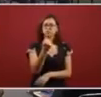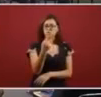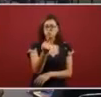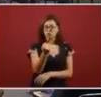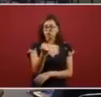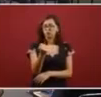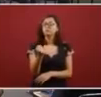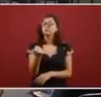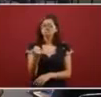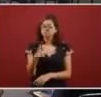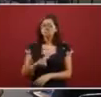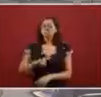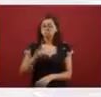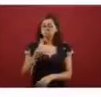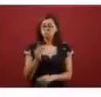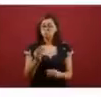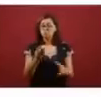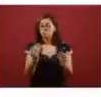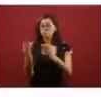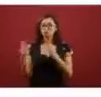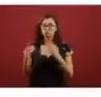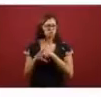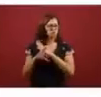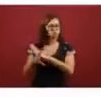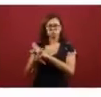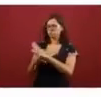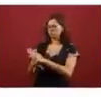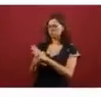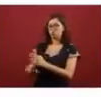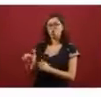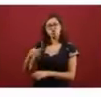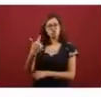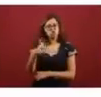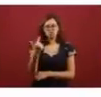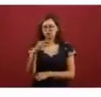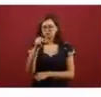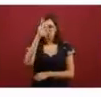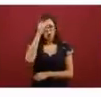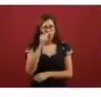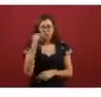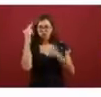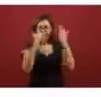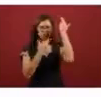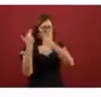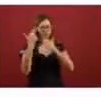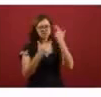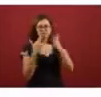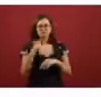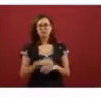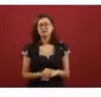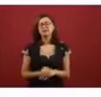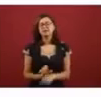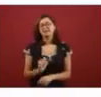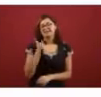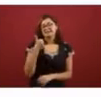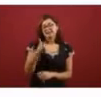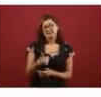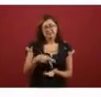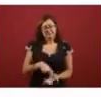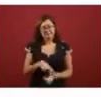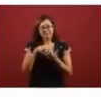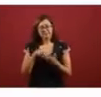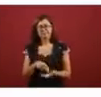un número alto que no se dejó verificar esta semana, son 12 negativas a verificación. 6 básculas fueron inmovilizadas